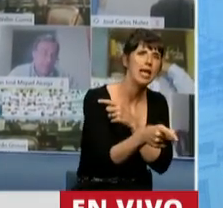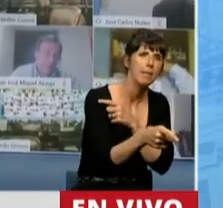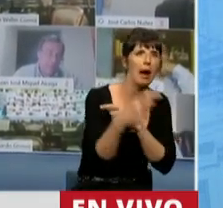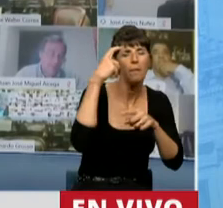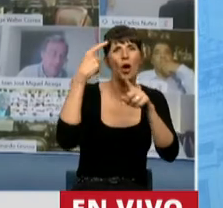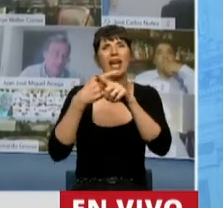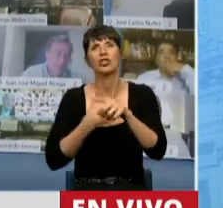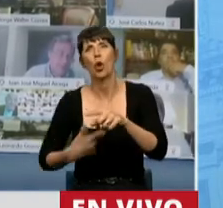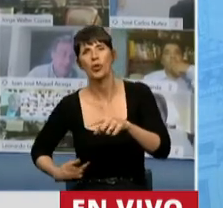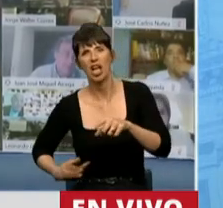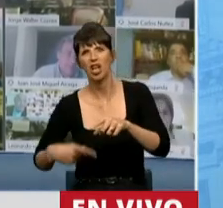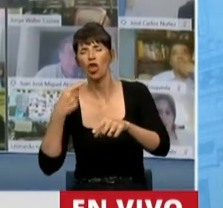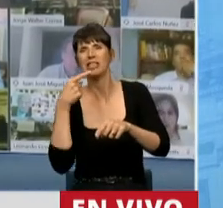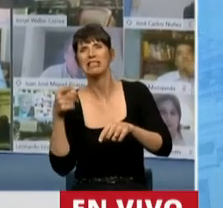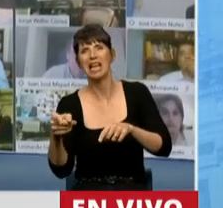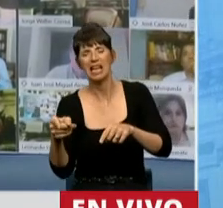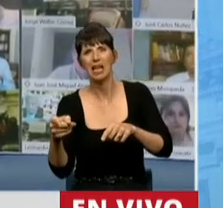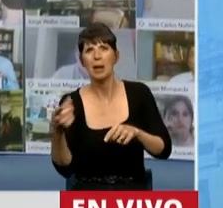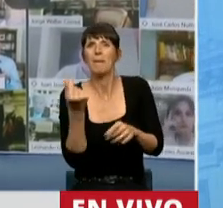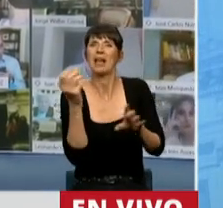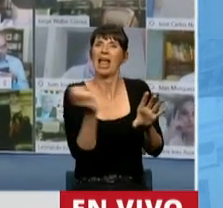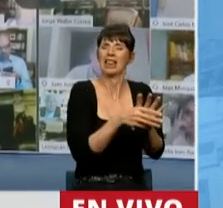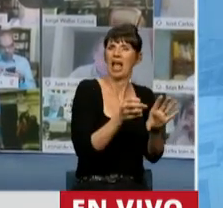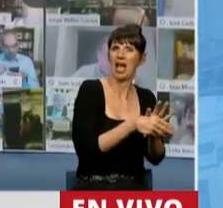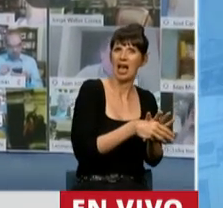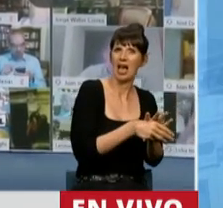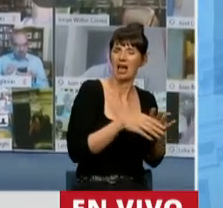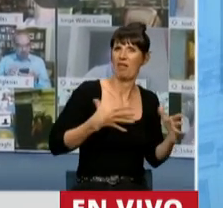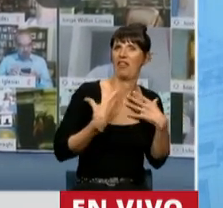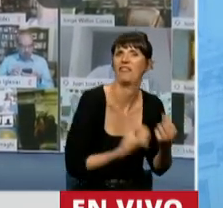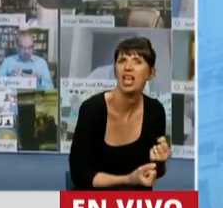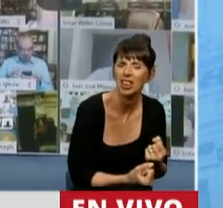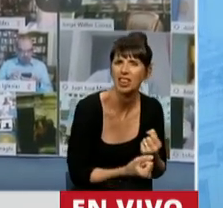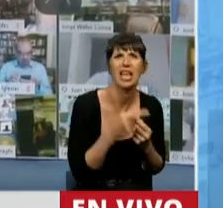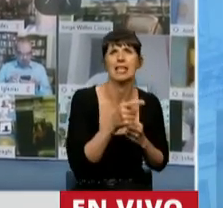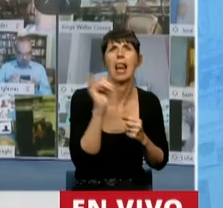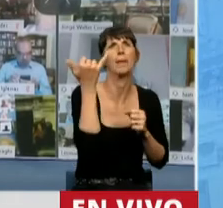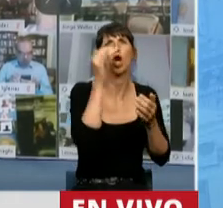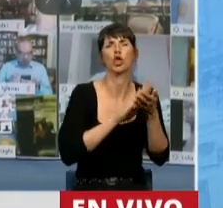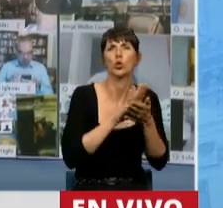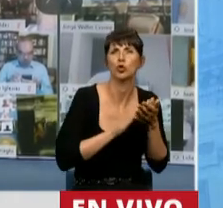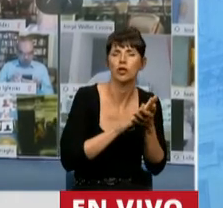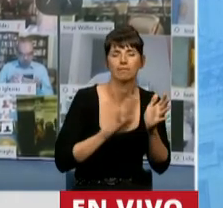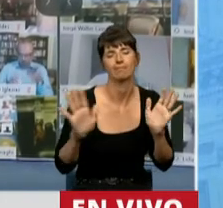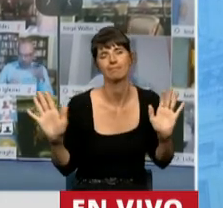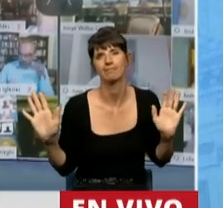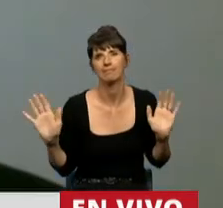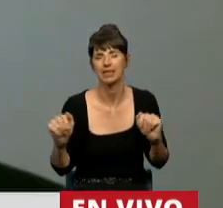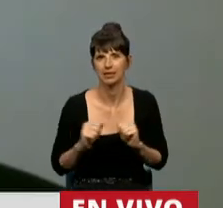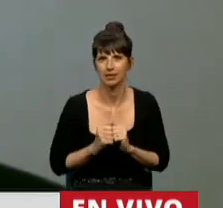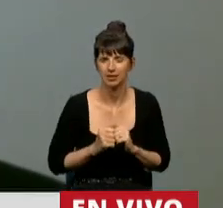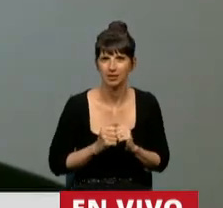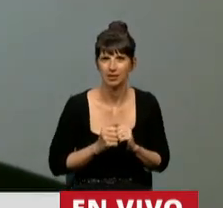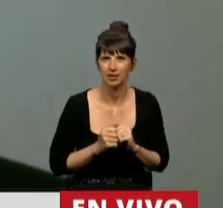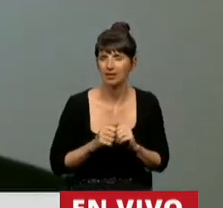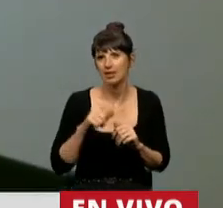gobernaron defienden el Fondo de Reparación Histórica como que si hubiese sido la solución de todos los problemas. Miren,